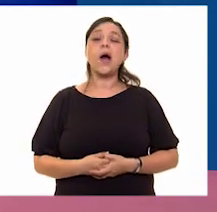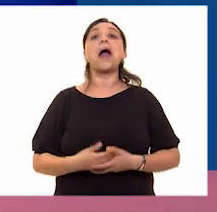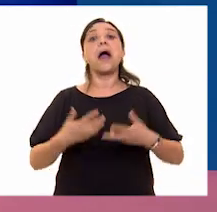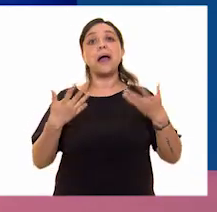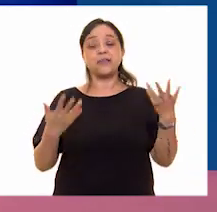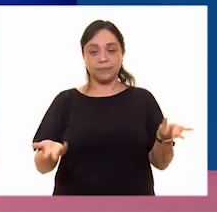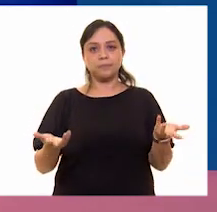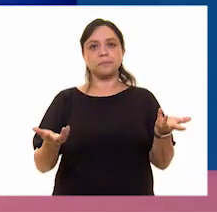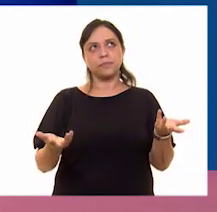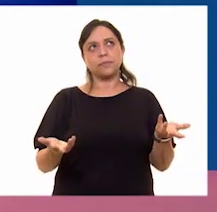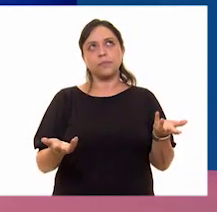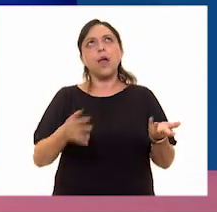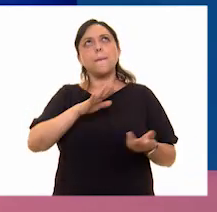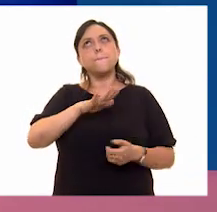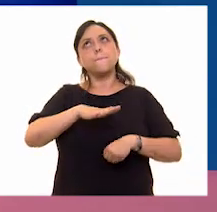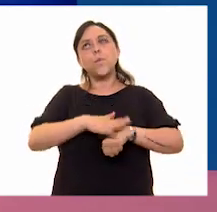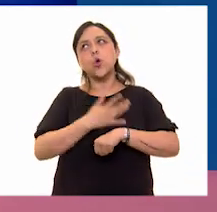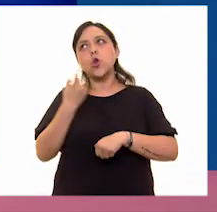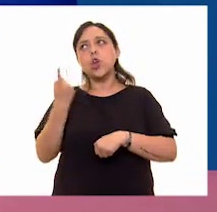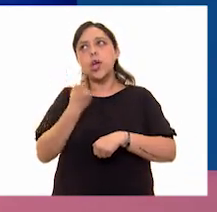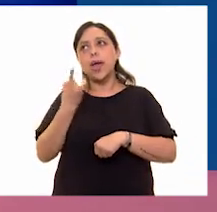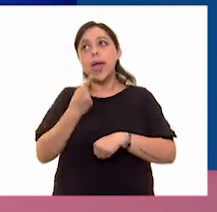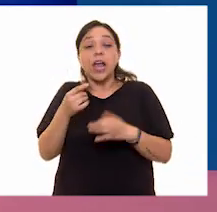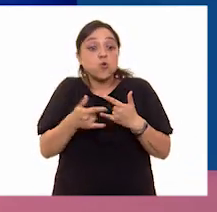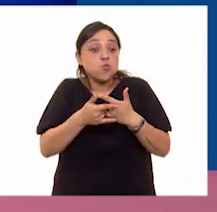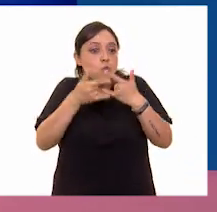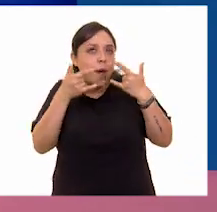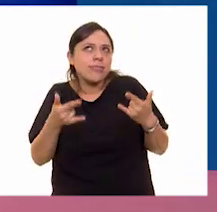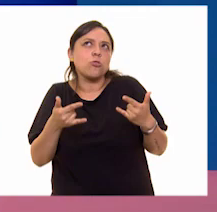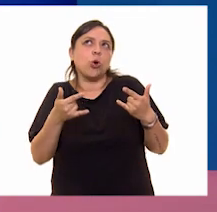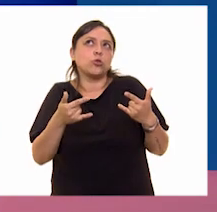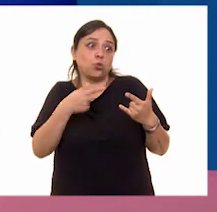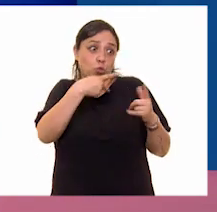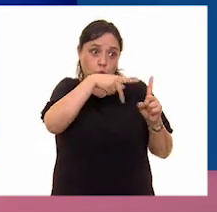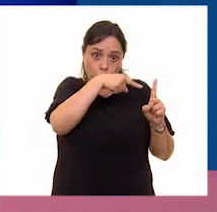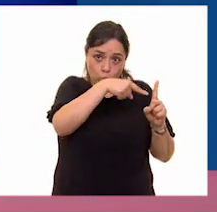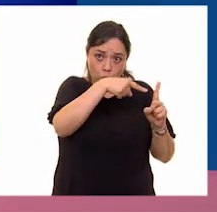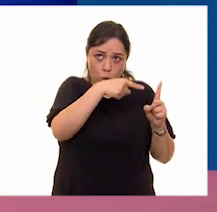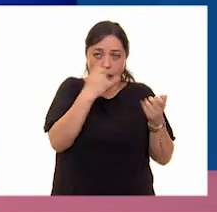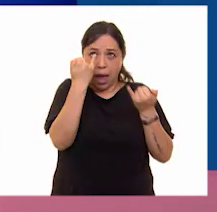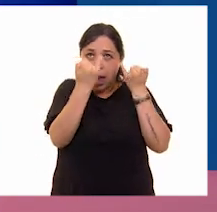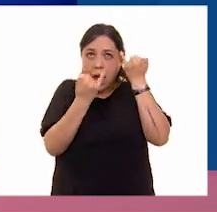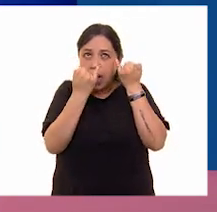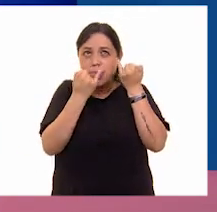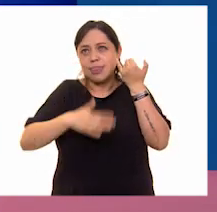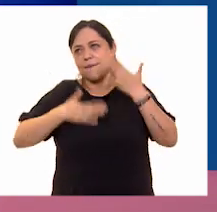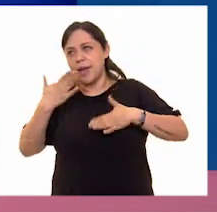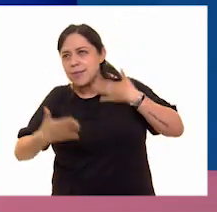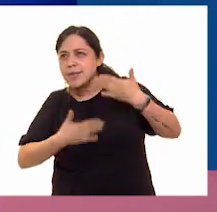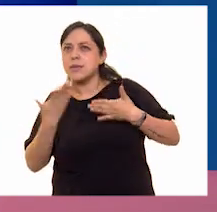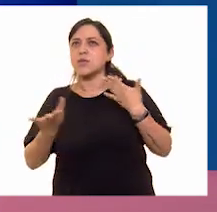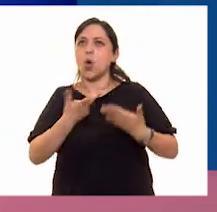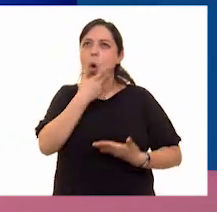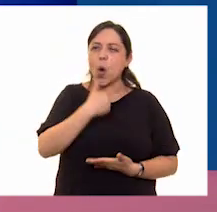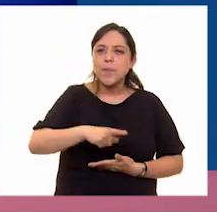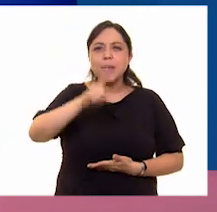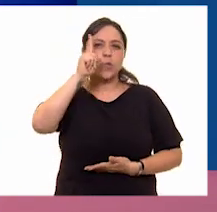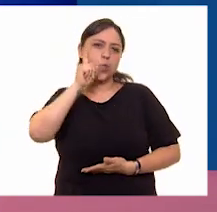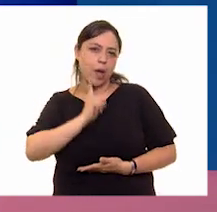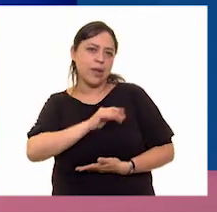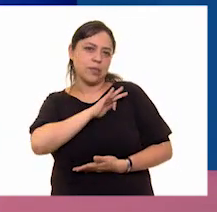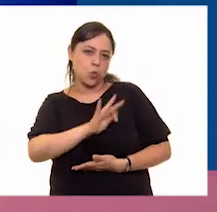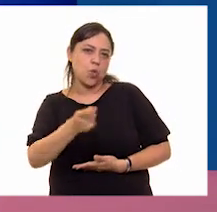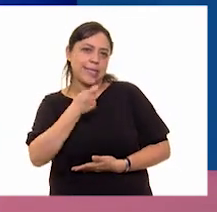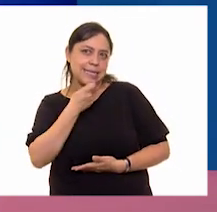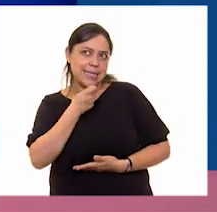pues sí, porque sus cuentos son muy divertidos y son para niños y niñas, pero lo tengo